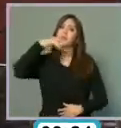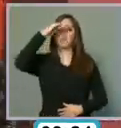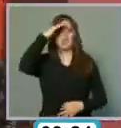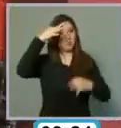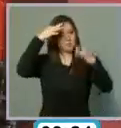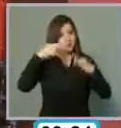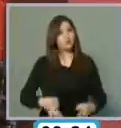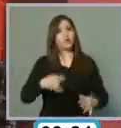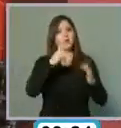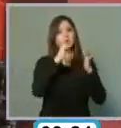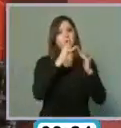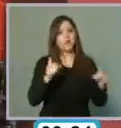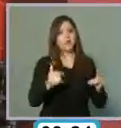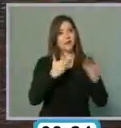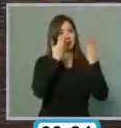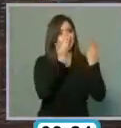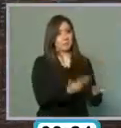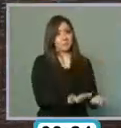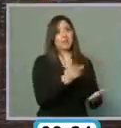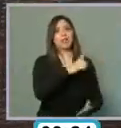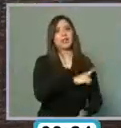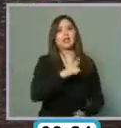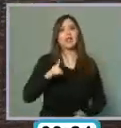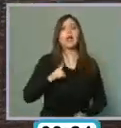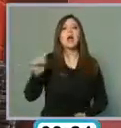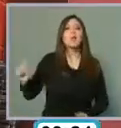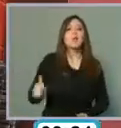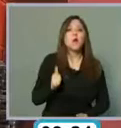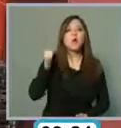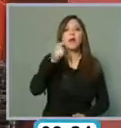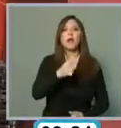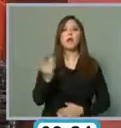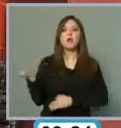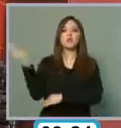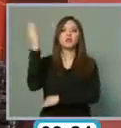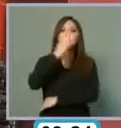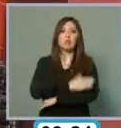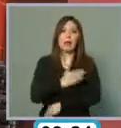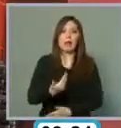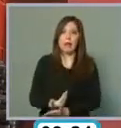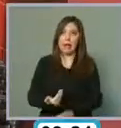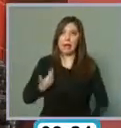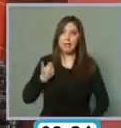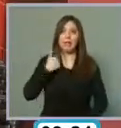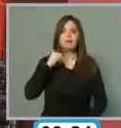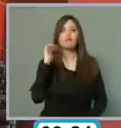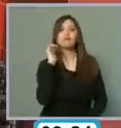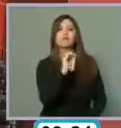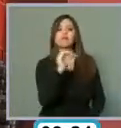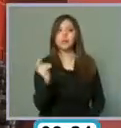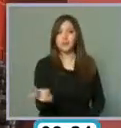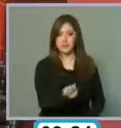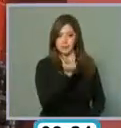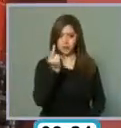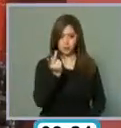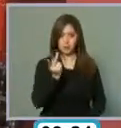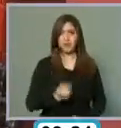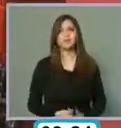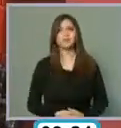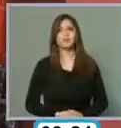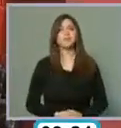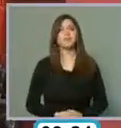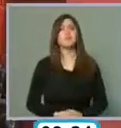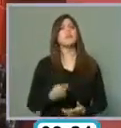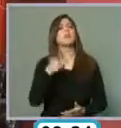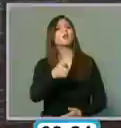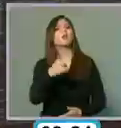la visualización del maestro, así que hay que aprovechar ahora sí todo el tiempo, por eso quería yo aprovechar y preguntarle esto, maestro, pero ahora sí, ¿cómo debemos de aprovechar